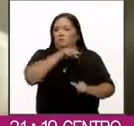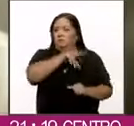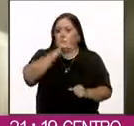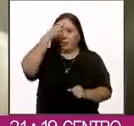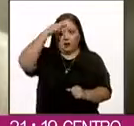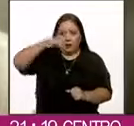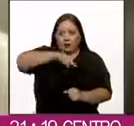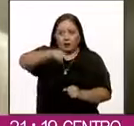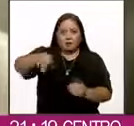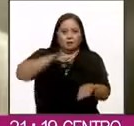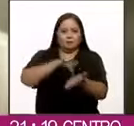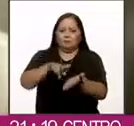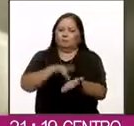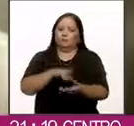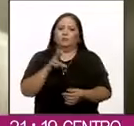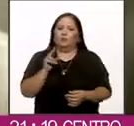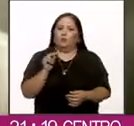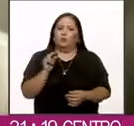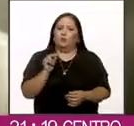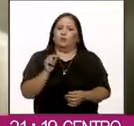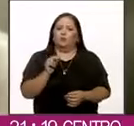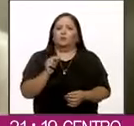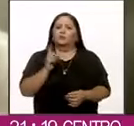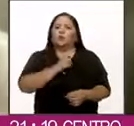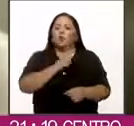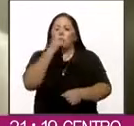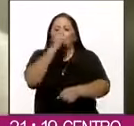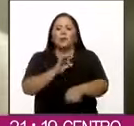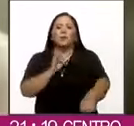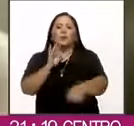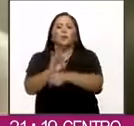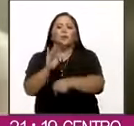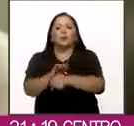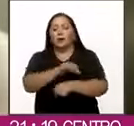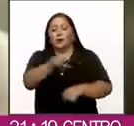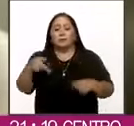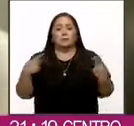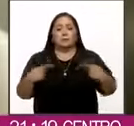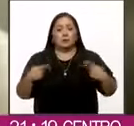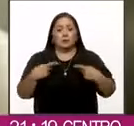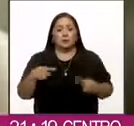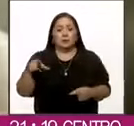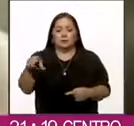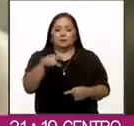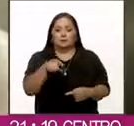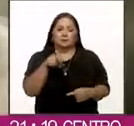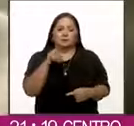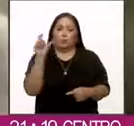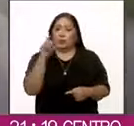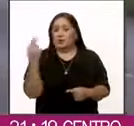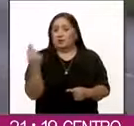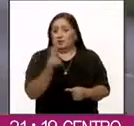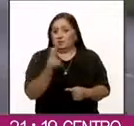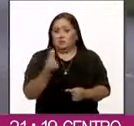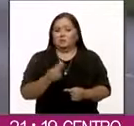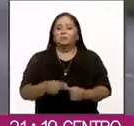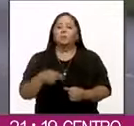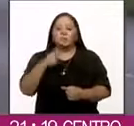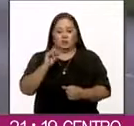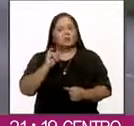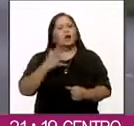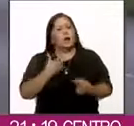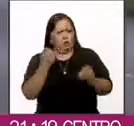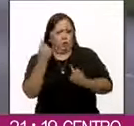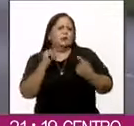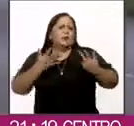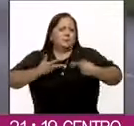Comar, claro, como dice el nombre, fue creado para brindarle protección a aquellas personas que así genuinamente lo requieren. Sí hay personas